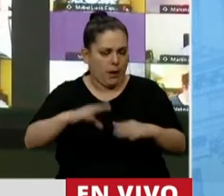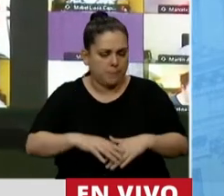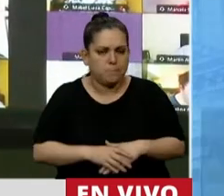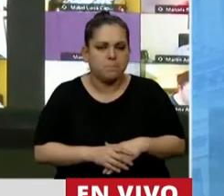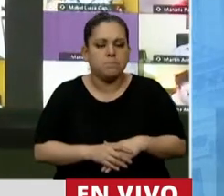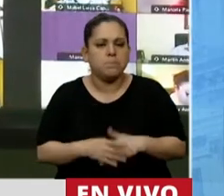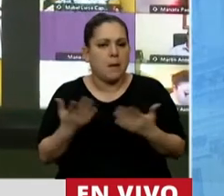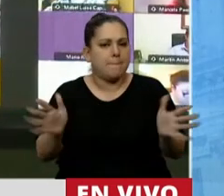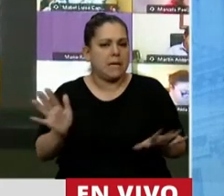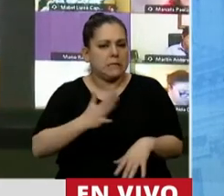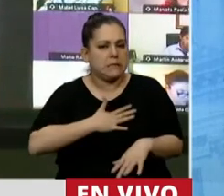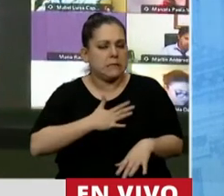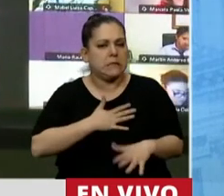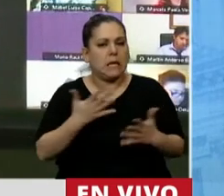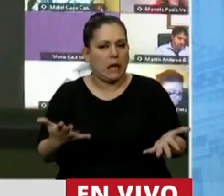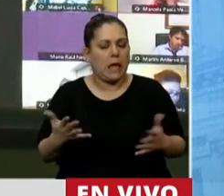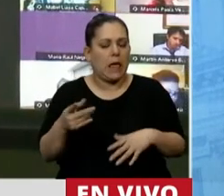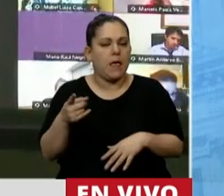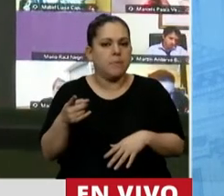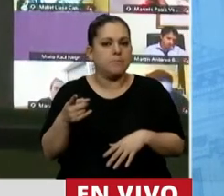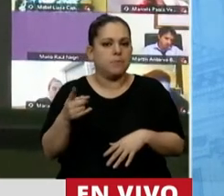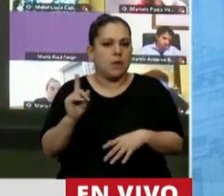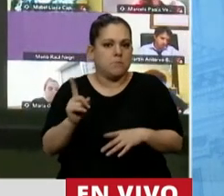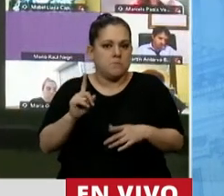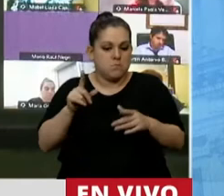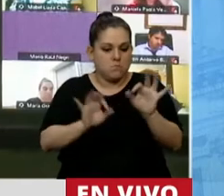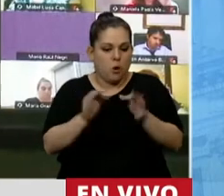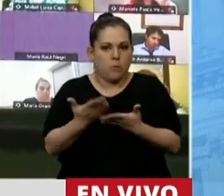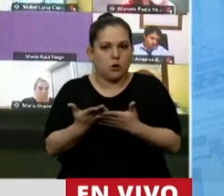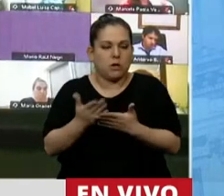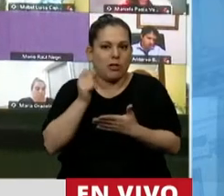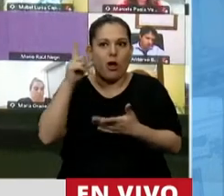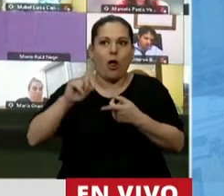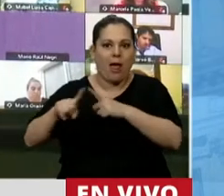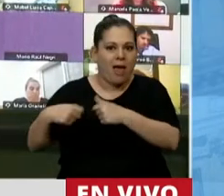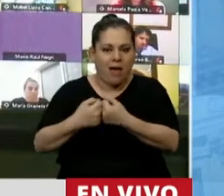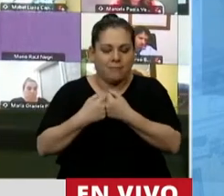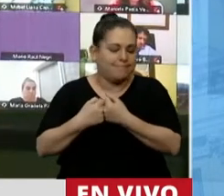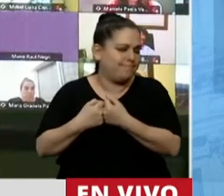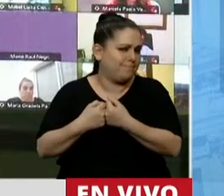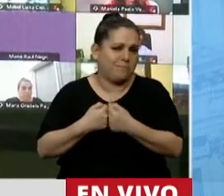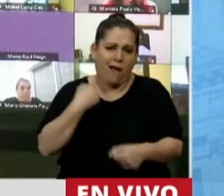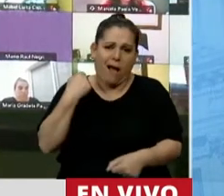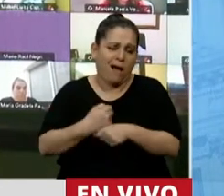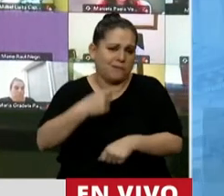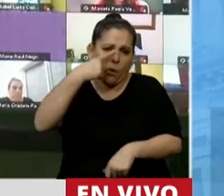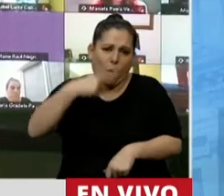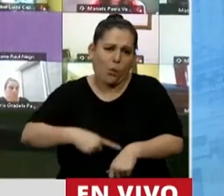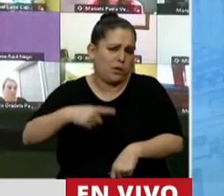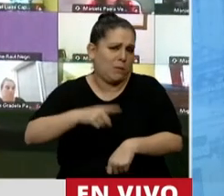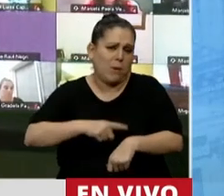que no haya sido logrando que nos pongamos de acuerdo. Lo hemos intentado hasta último